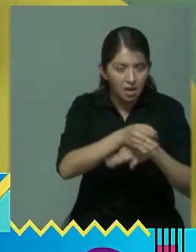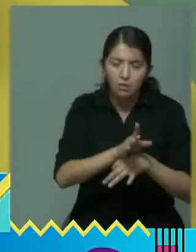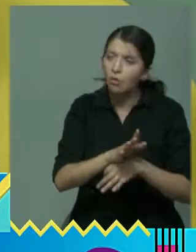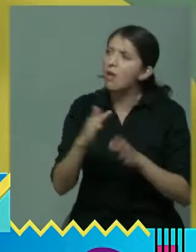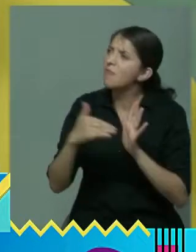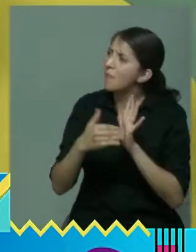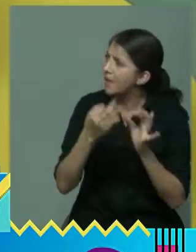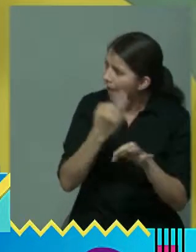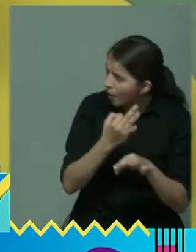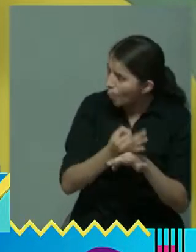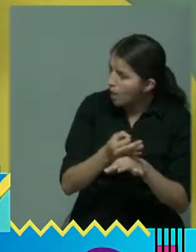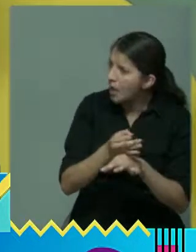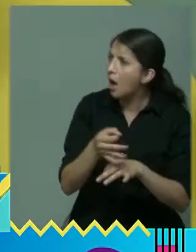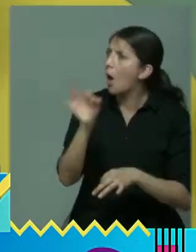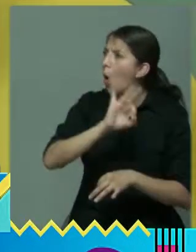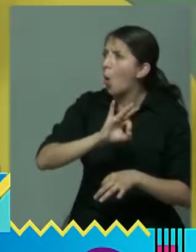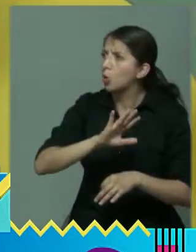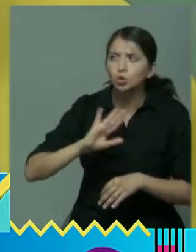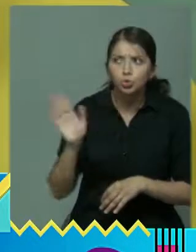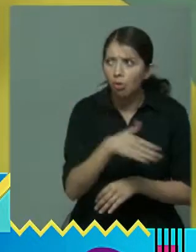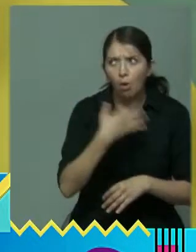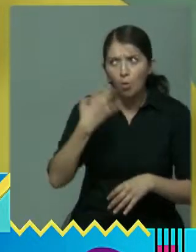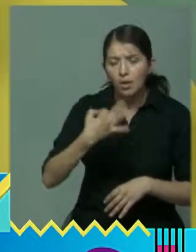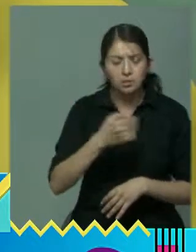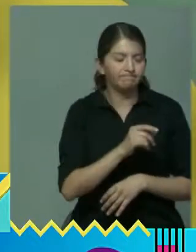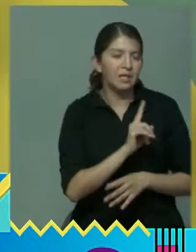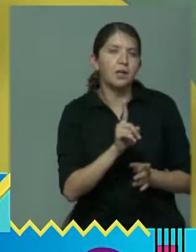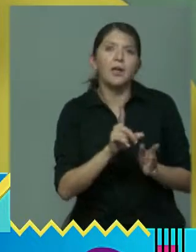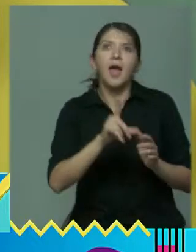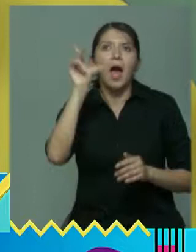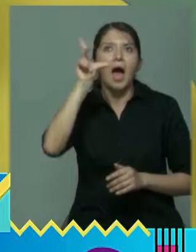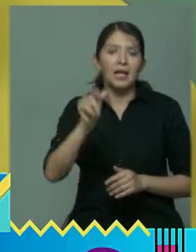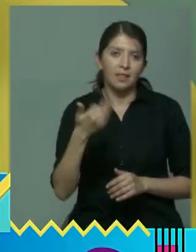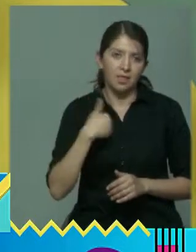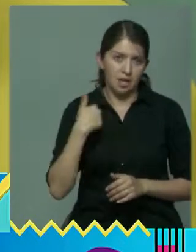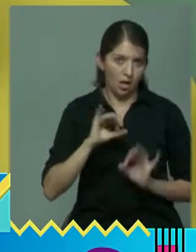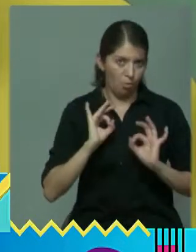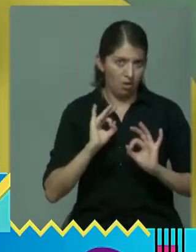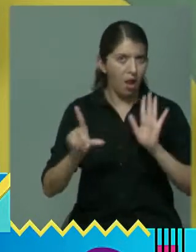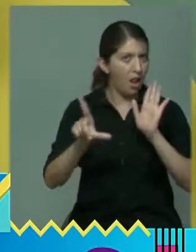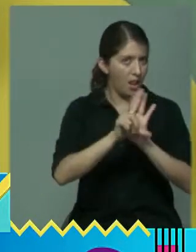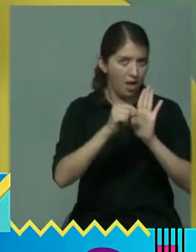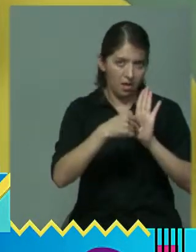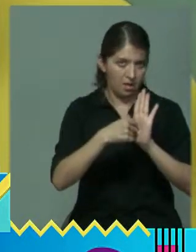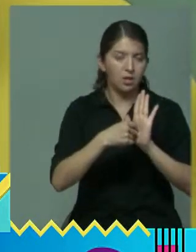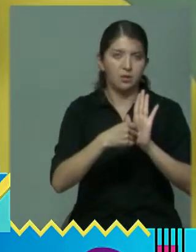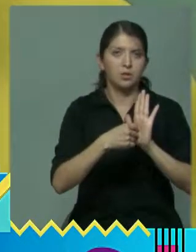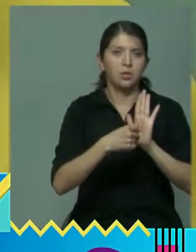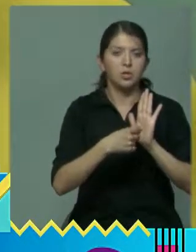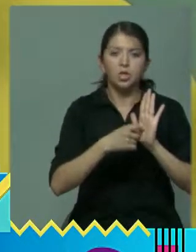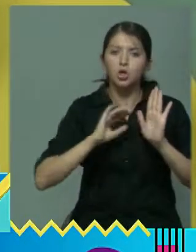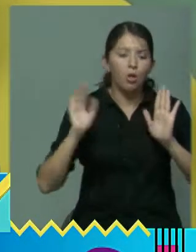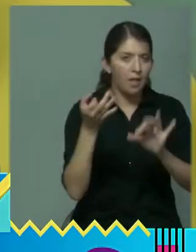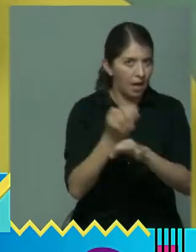realidad es una ley, digamos, vigente en todo el territorio de la Argentina. No debería ser discrecional, pero lo cierto es que lo está